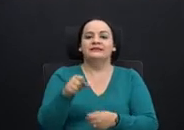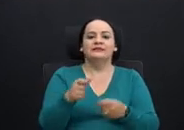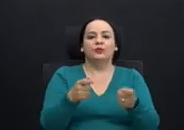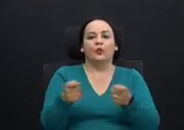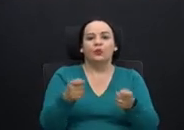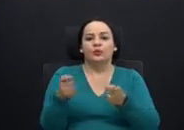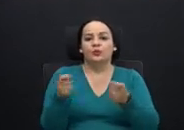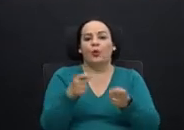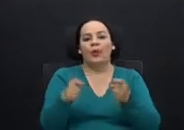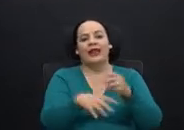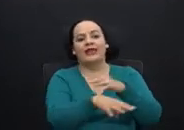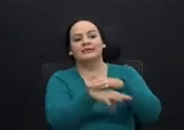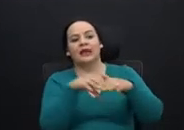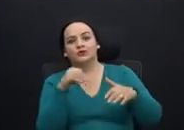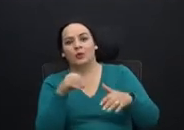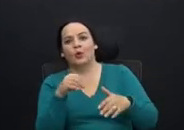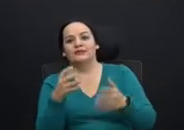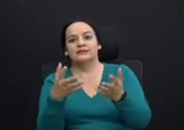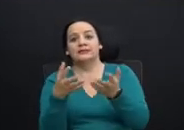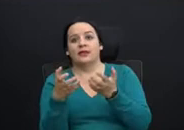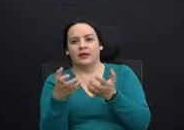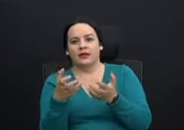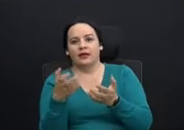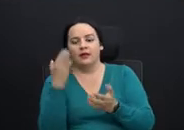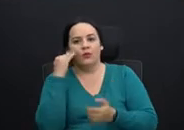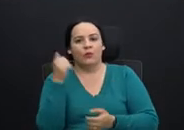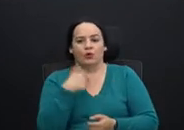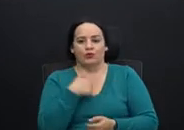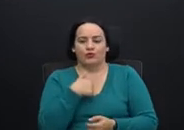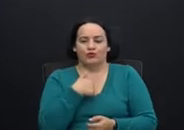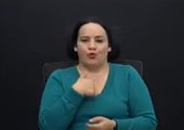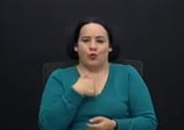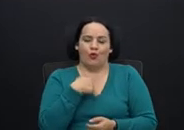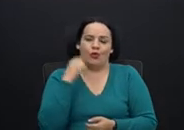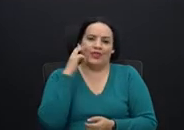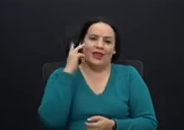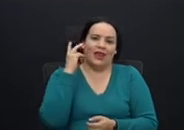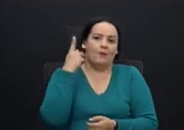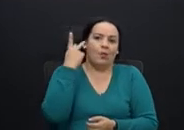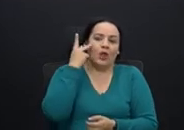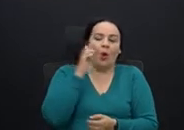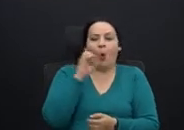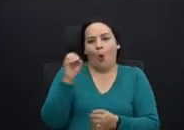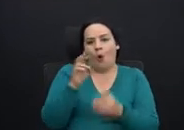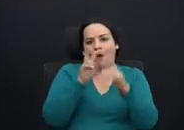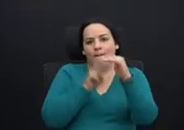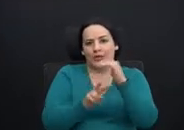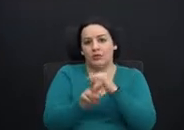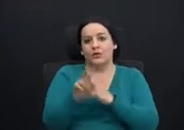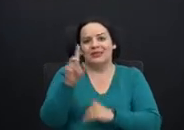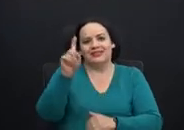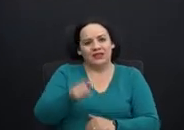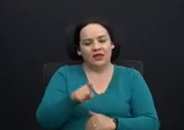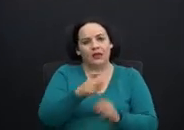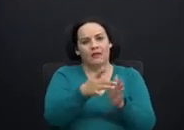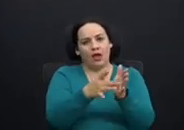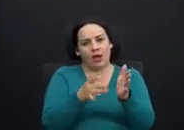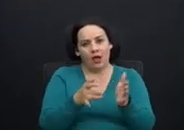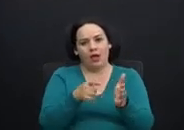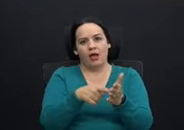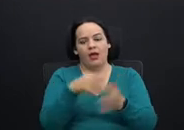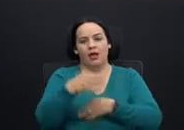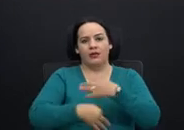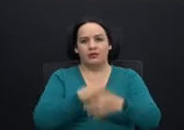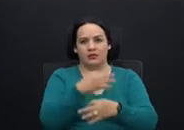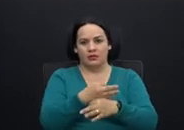la extracción, si es que se quiere, porque yo soy de la política o soy de la visión de que tenemos que aprovechar este tipo